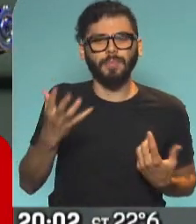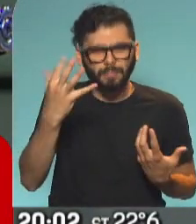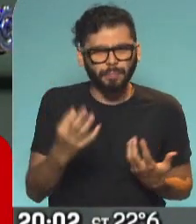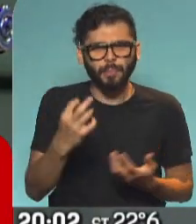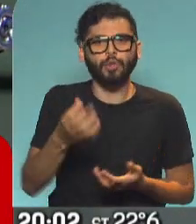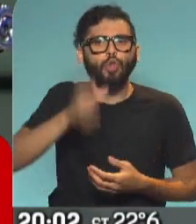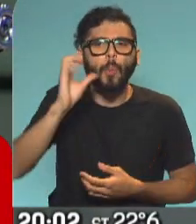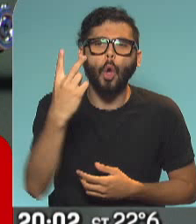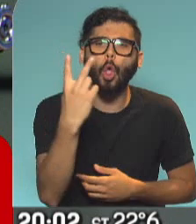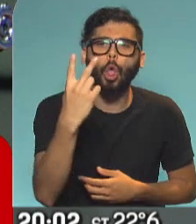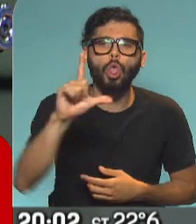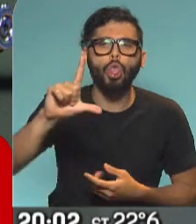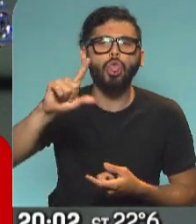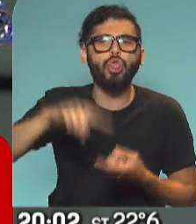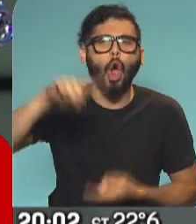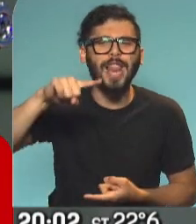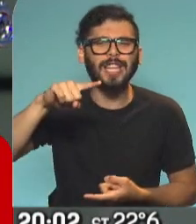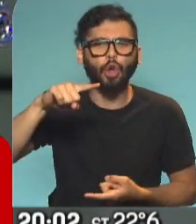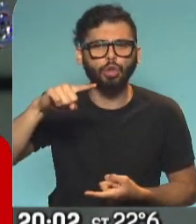2 litros el muchacho.